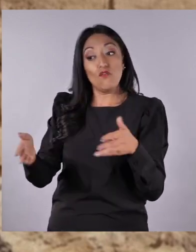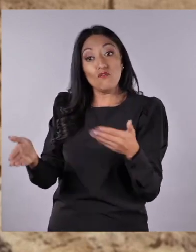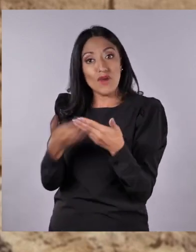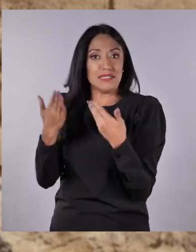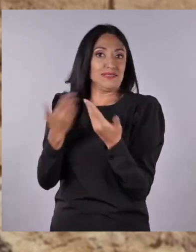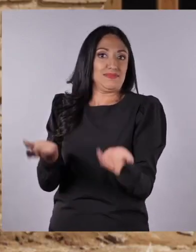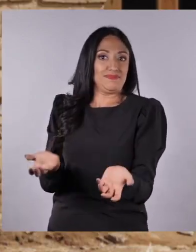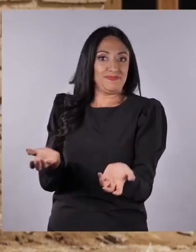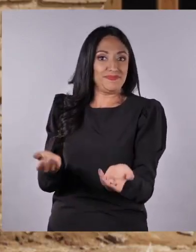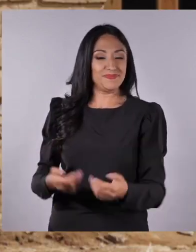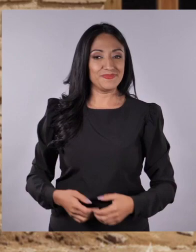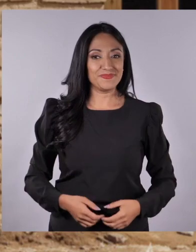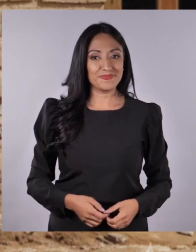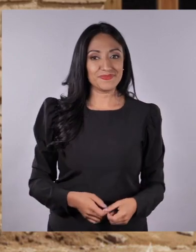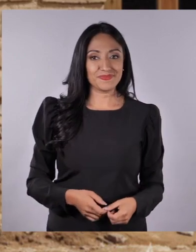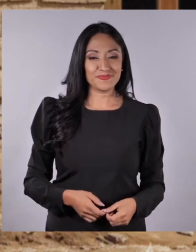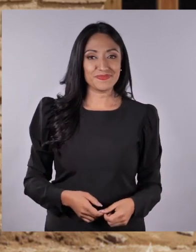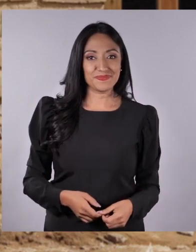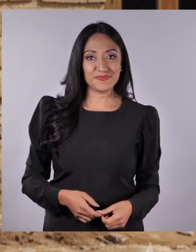fácil.